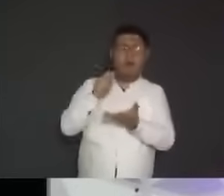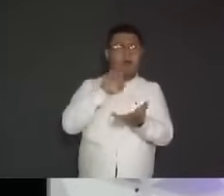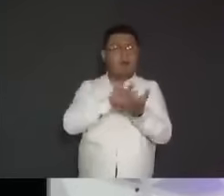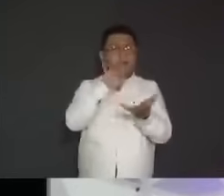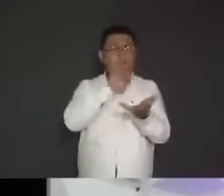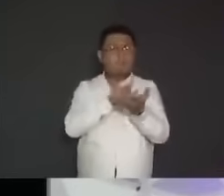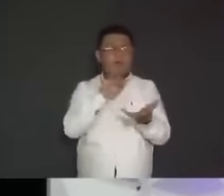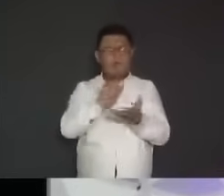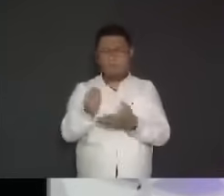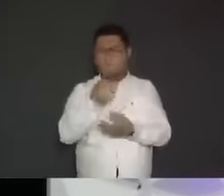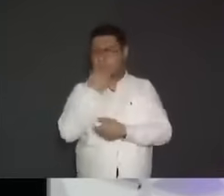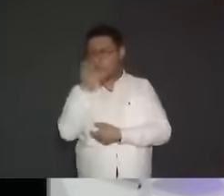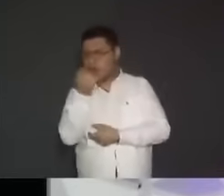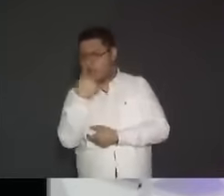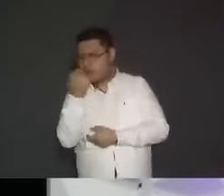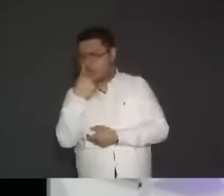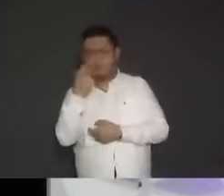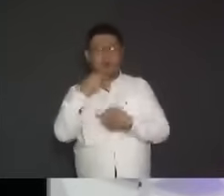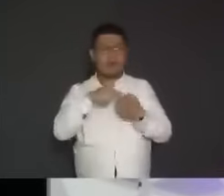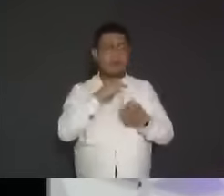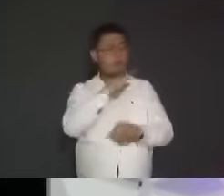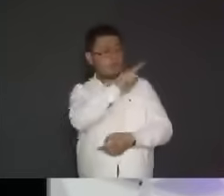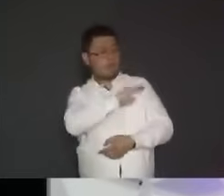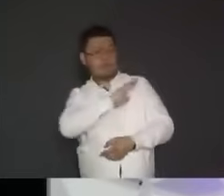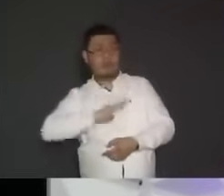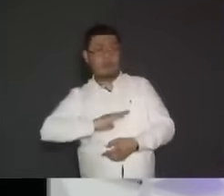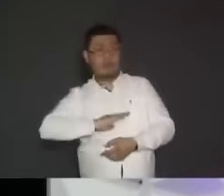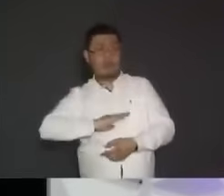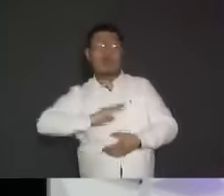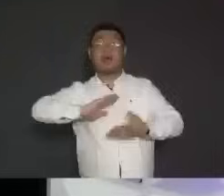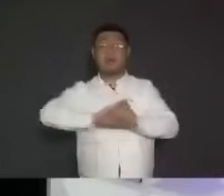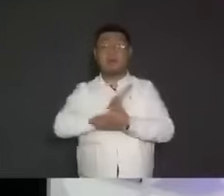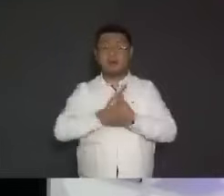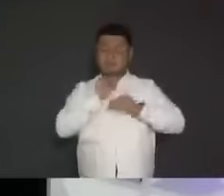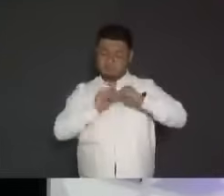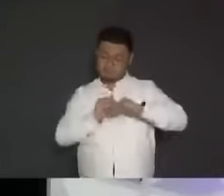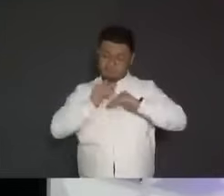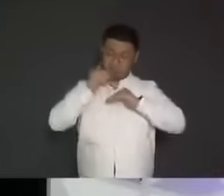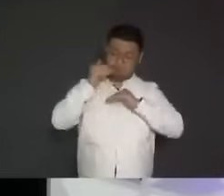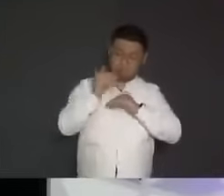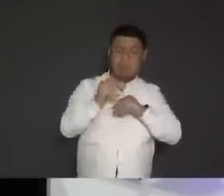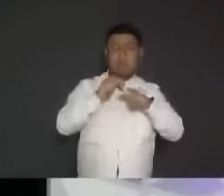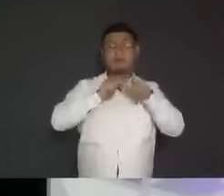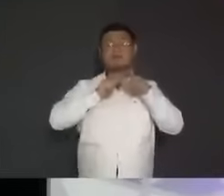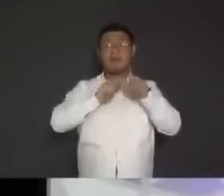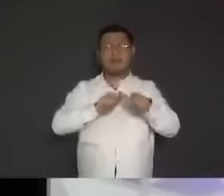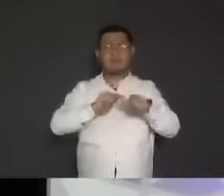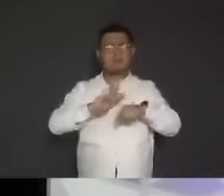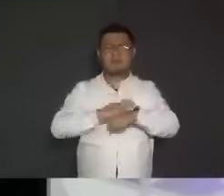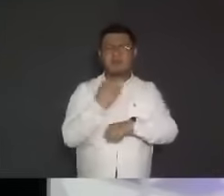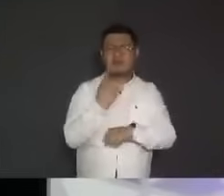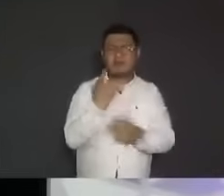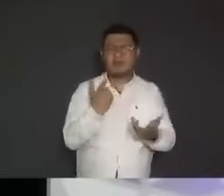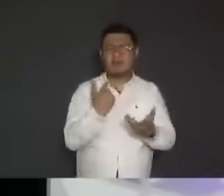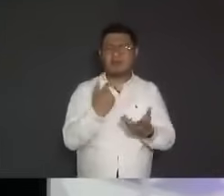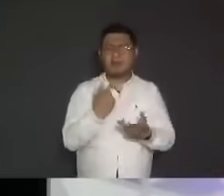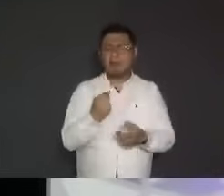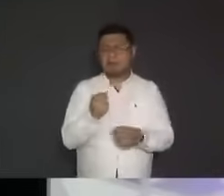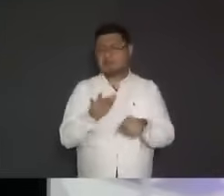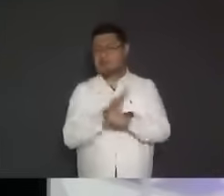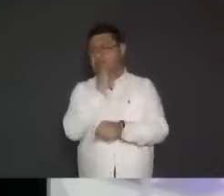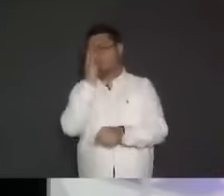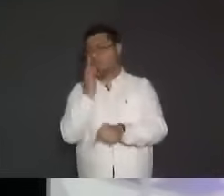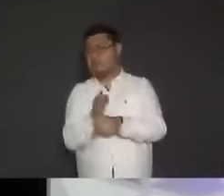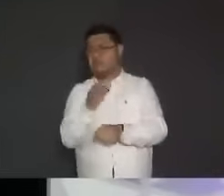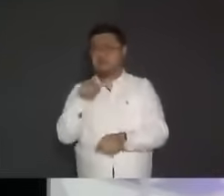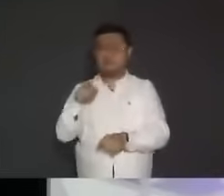medicamentos y el personal para atenderte en tu municipio, vamos a ir un paso más allá. Porque si no, nunca serán insuficientes las